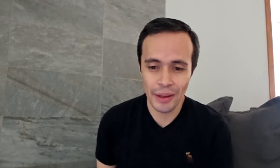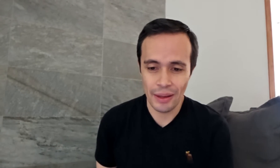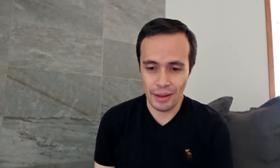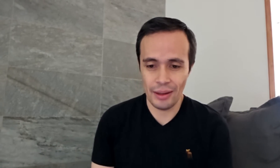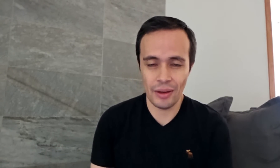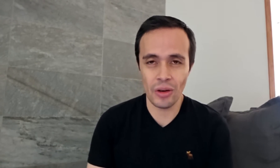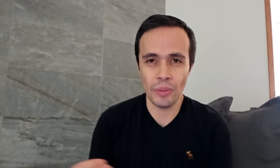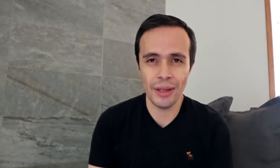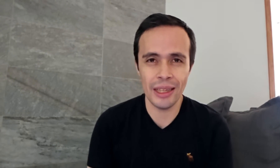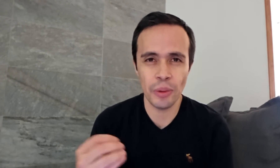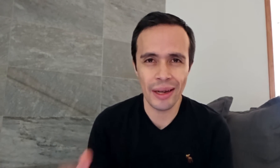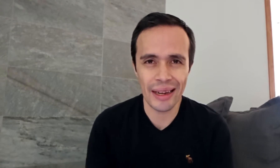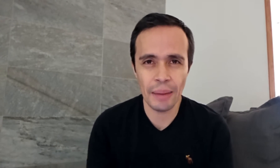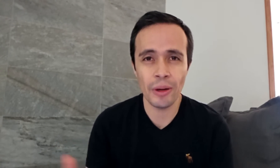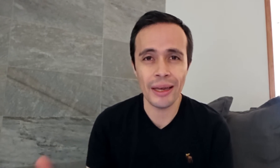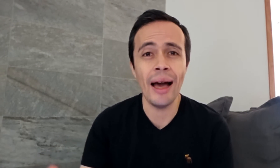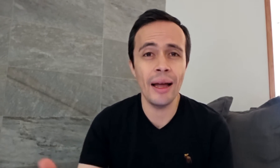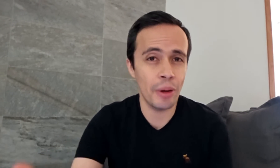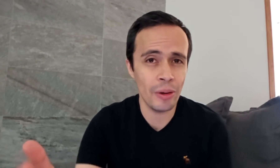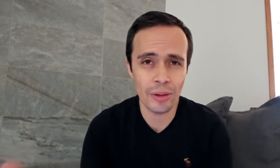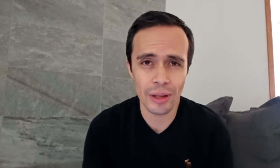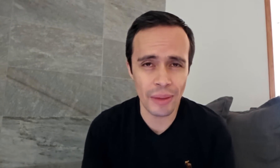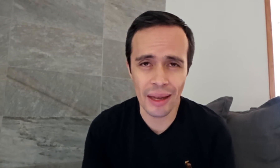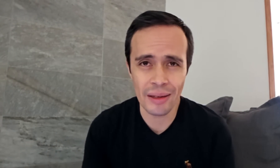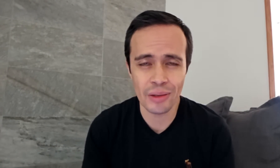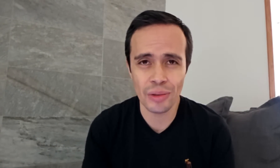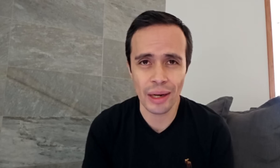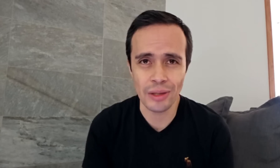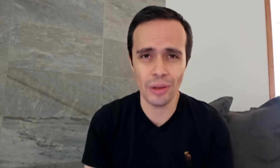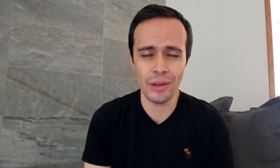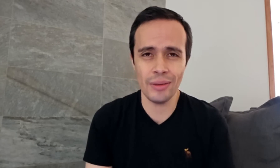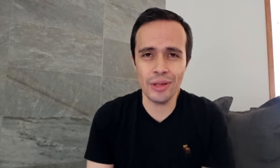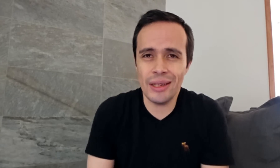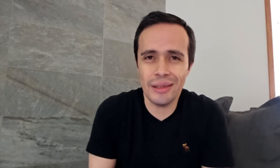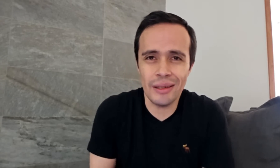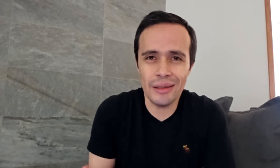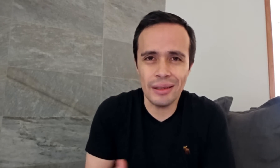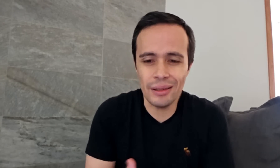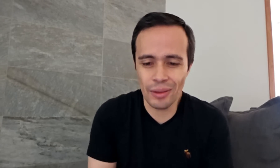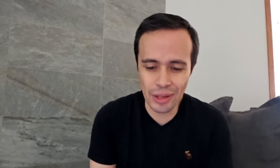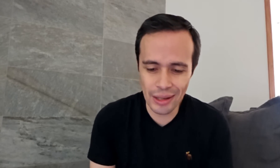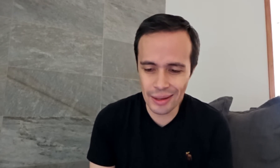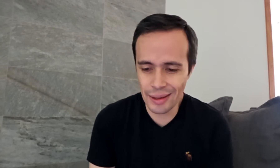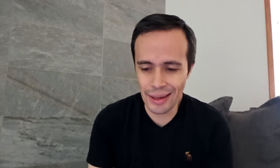entonces corruptelas por acá, por allá. Ah, el Bronco también con su ranchote. O sea,